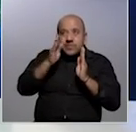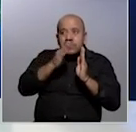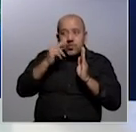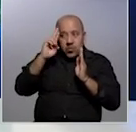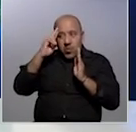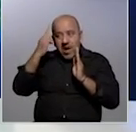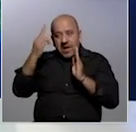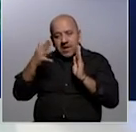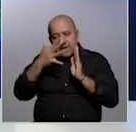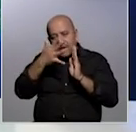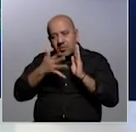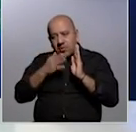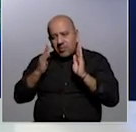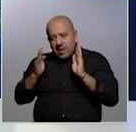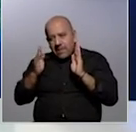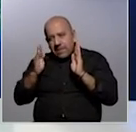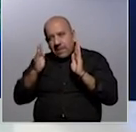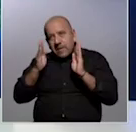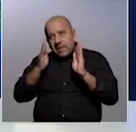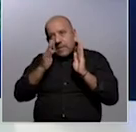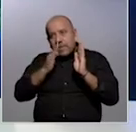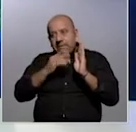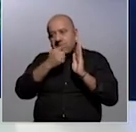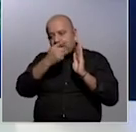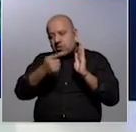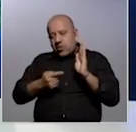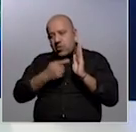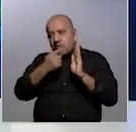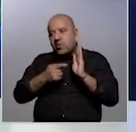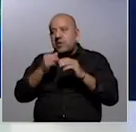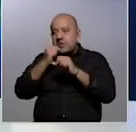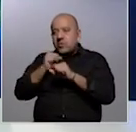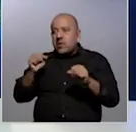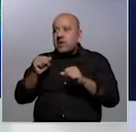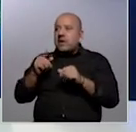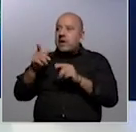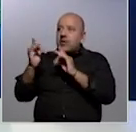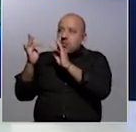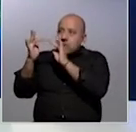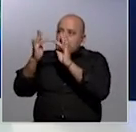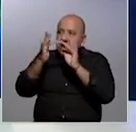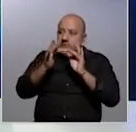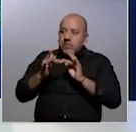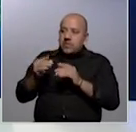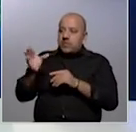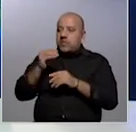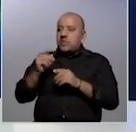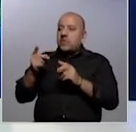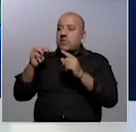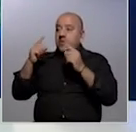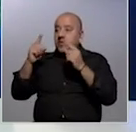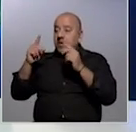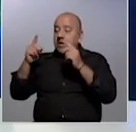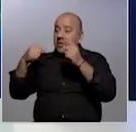eso se está trabajando fuertemente en las salidas y en incorporarnos a todo lo que es la